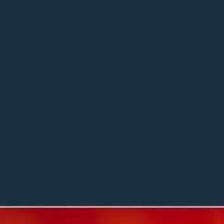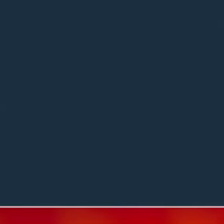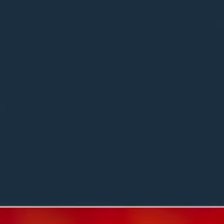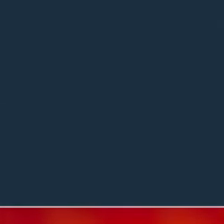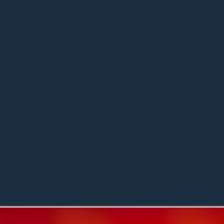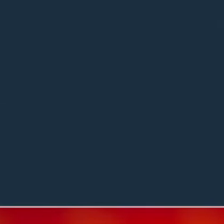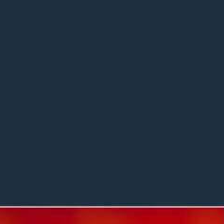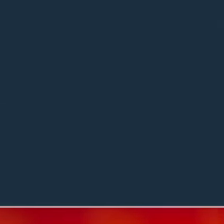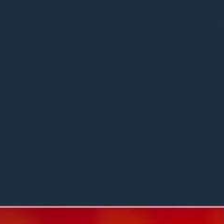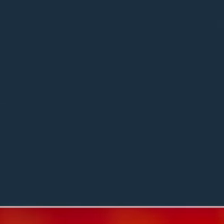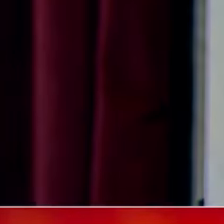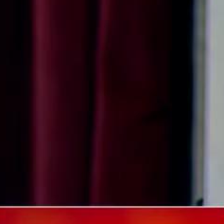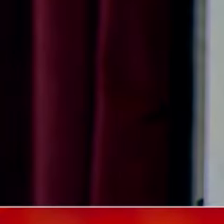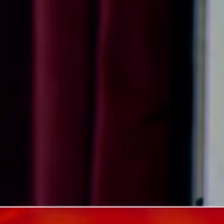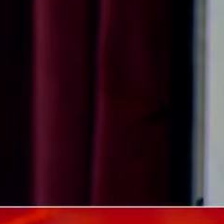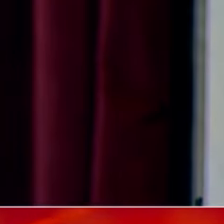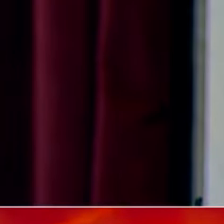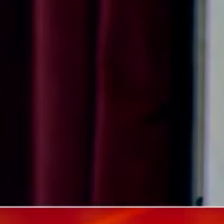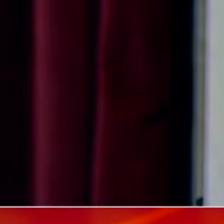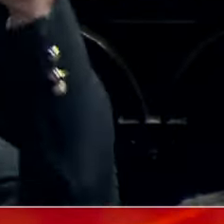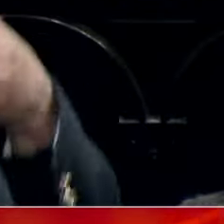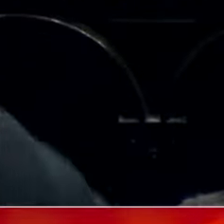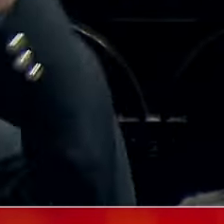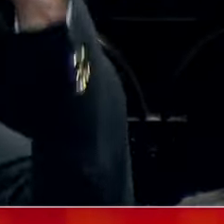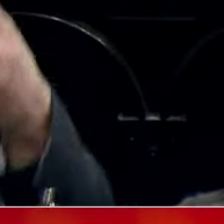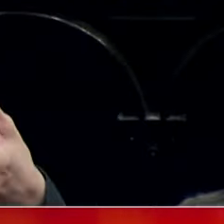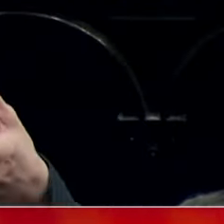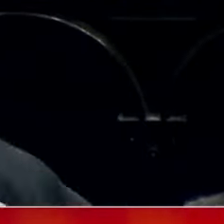votación para pedir la abstención diputada los